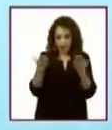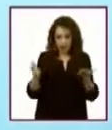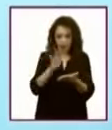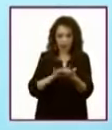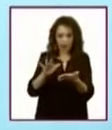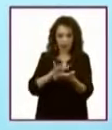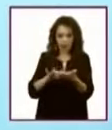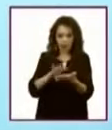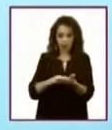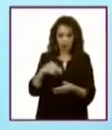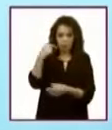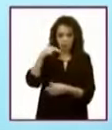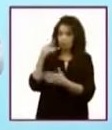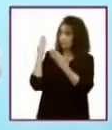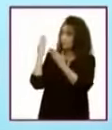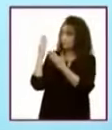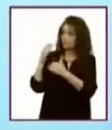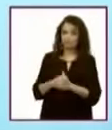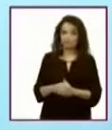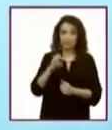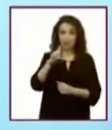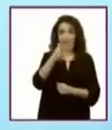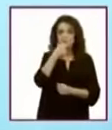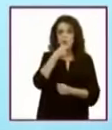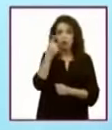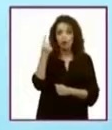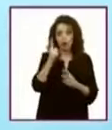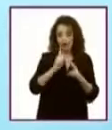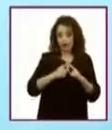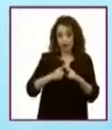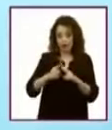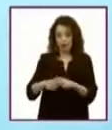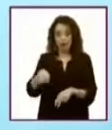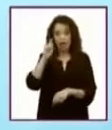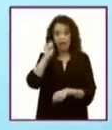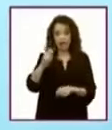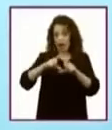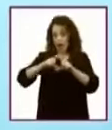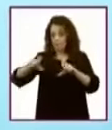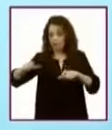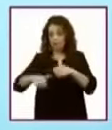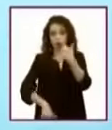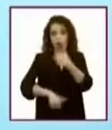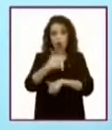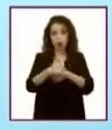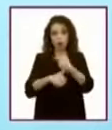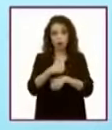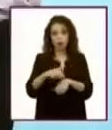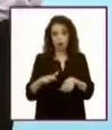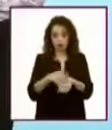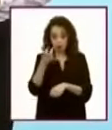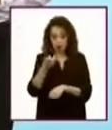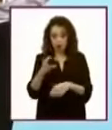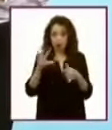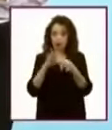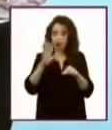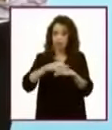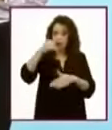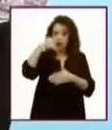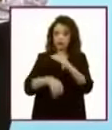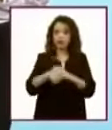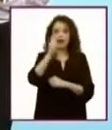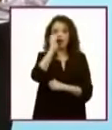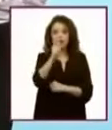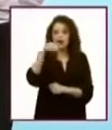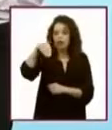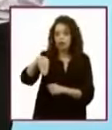calculaba, particularmente su capítulo 11, pues en él se enfatiza qué es medir. Por el momento